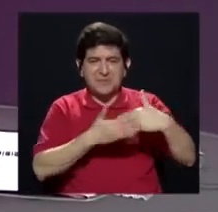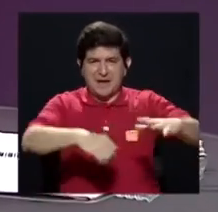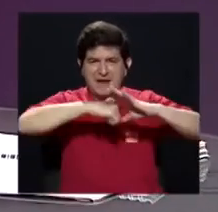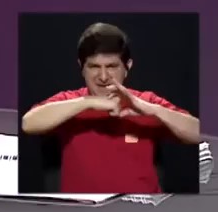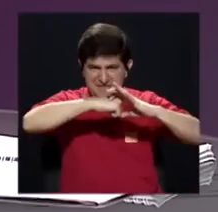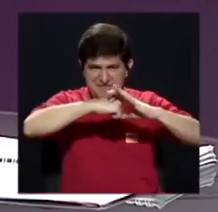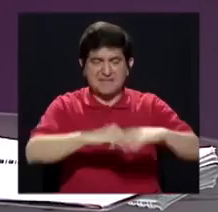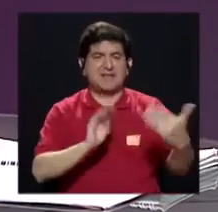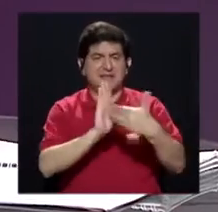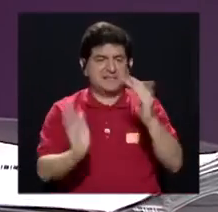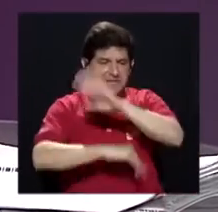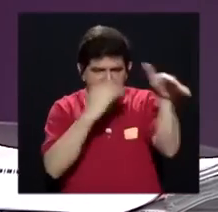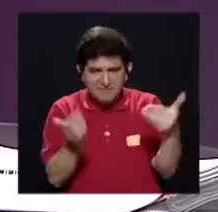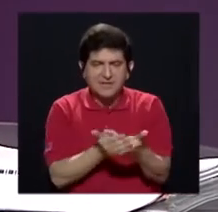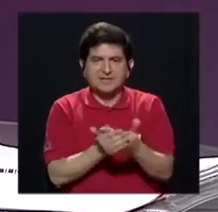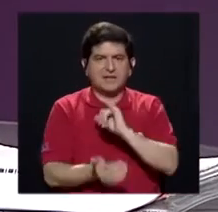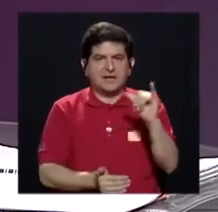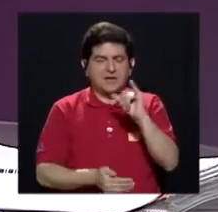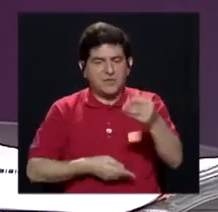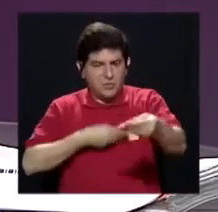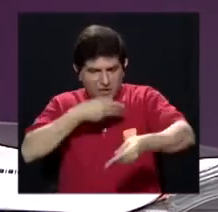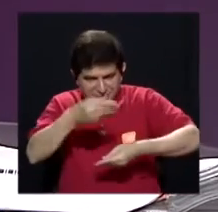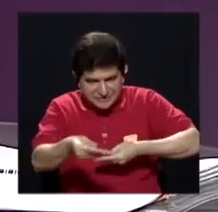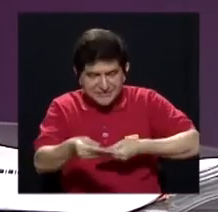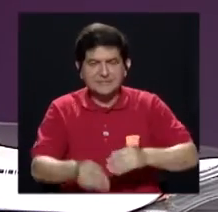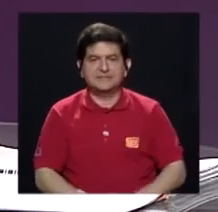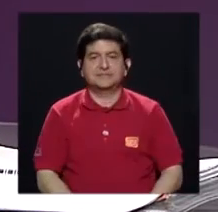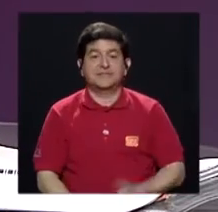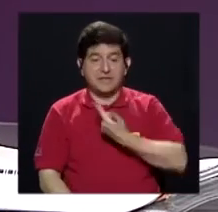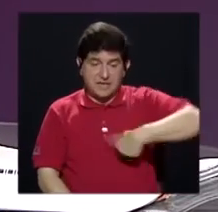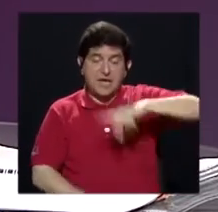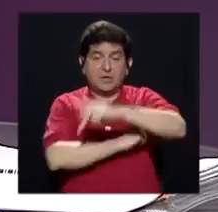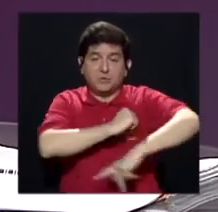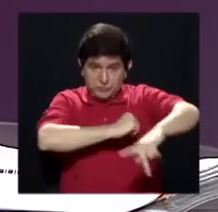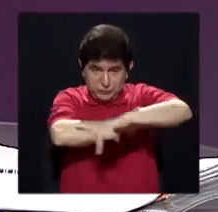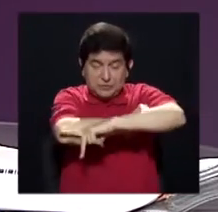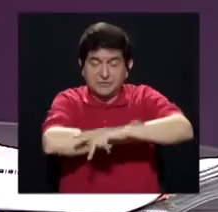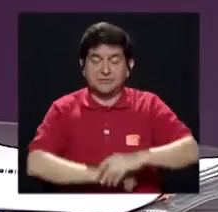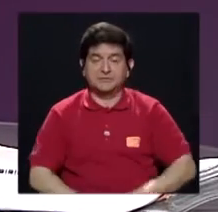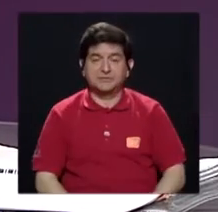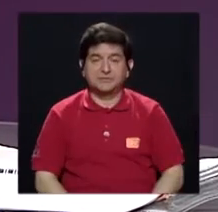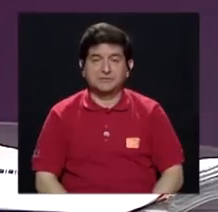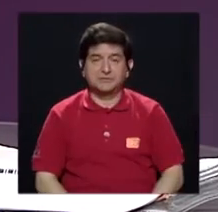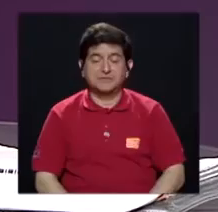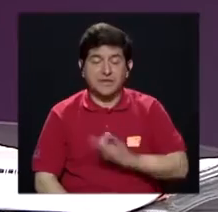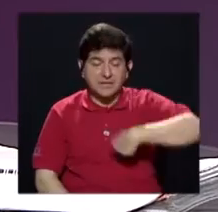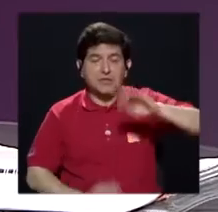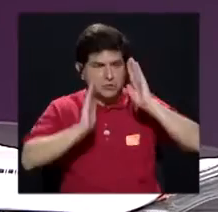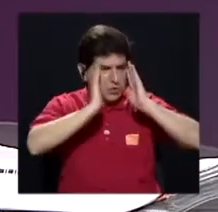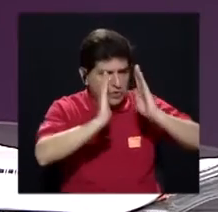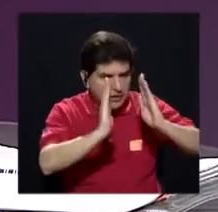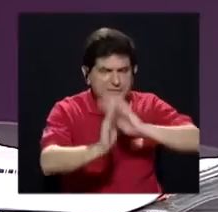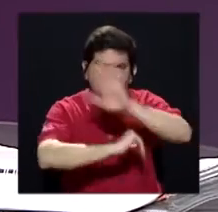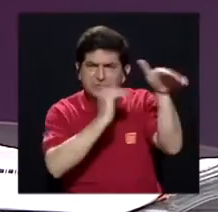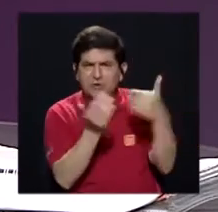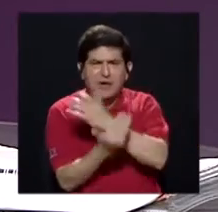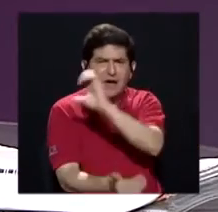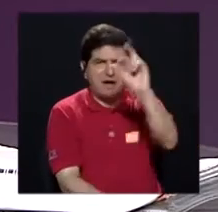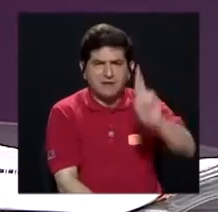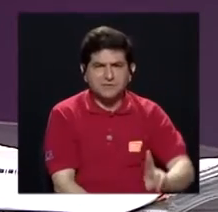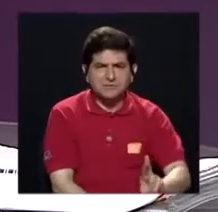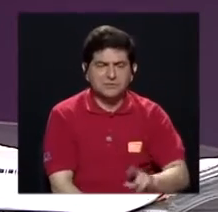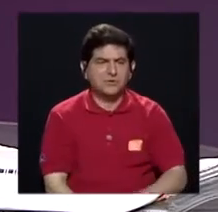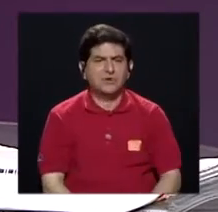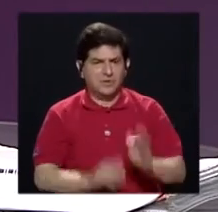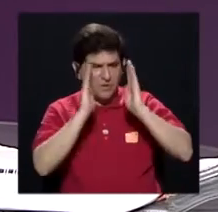nos estamos dañando todos y viceversa, ¿no? Igual en nuestro país, ¿sí? O sea, si prestamos atención a todo Costa Rica, si